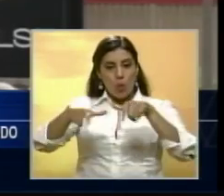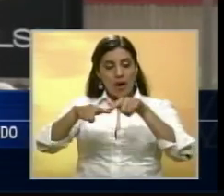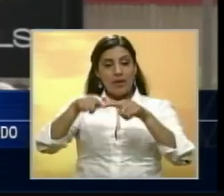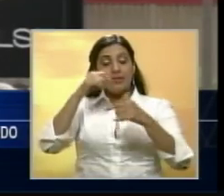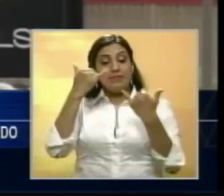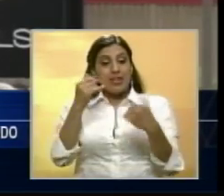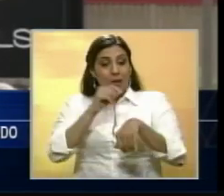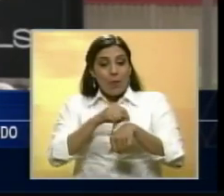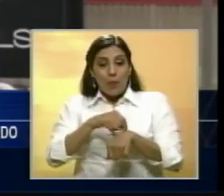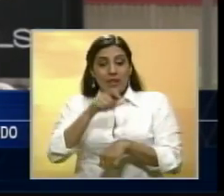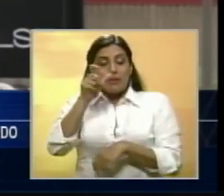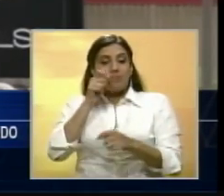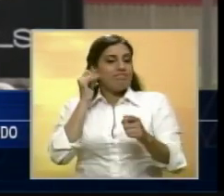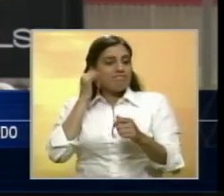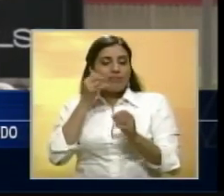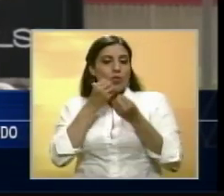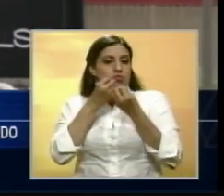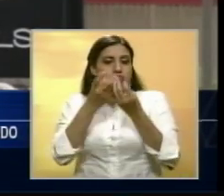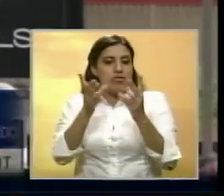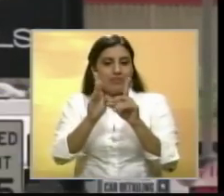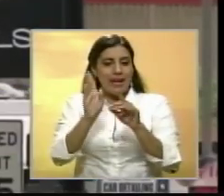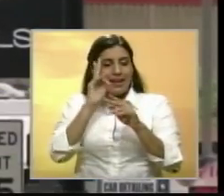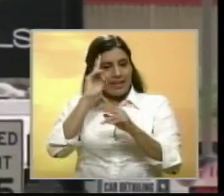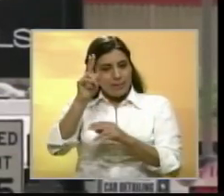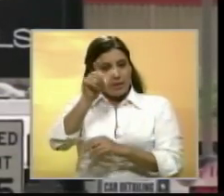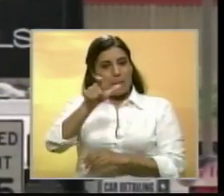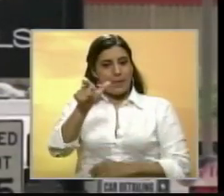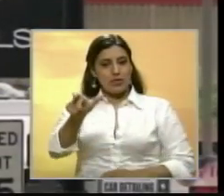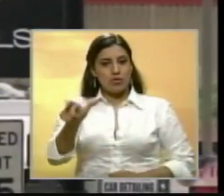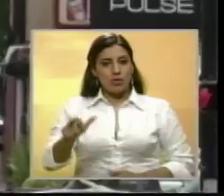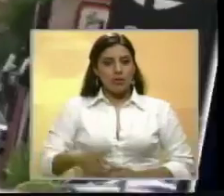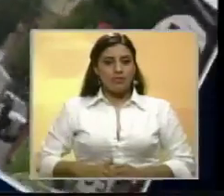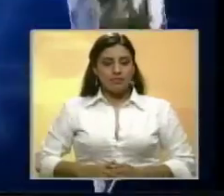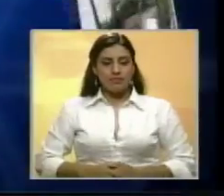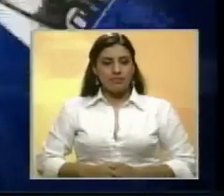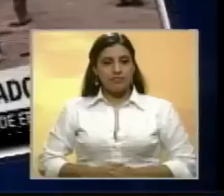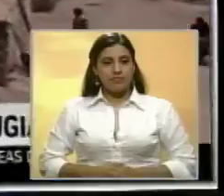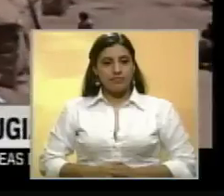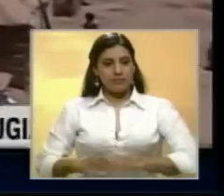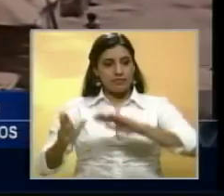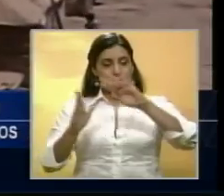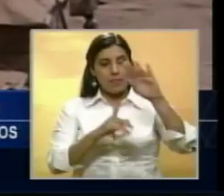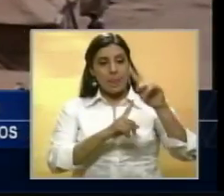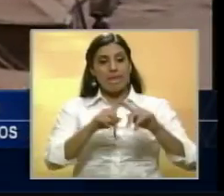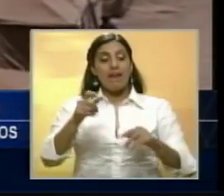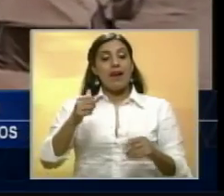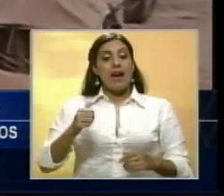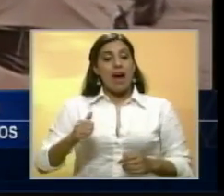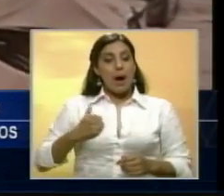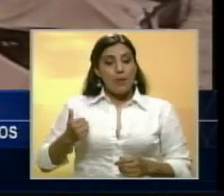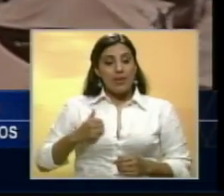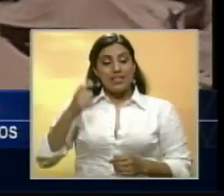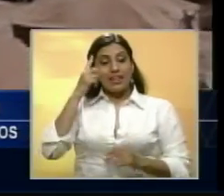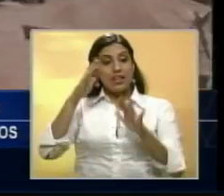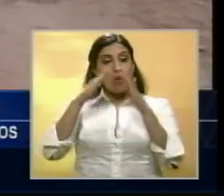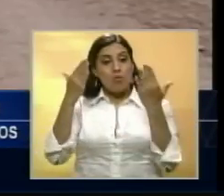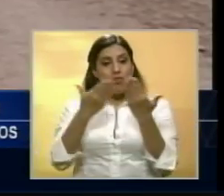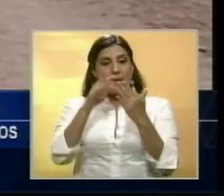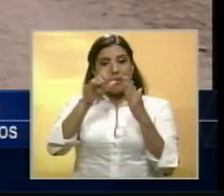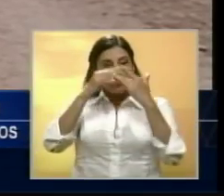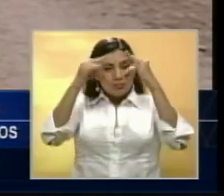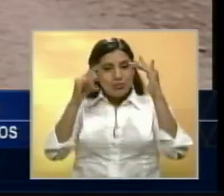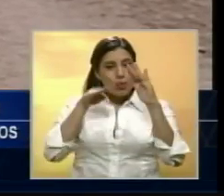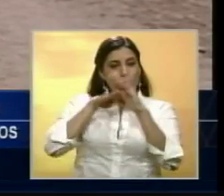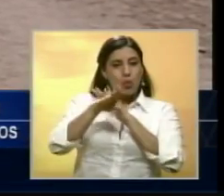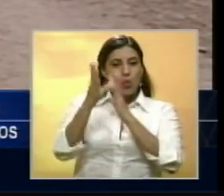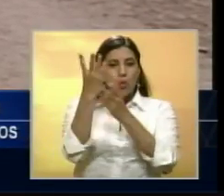Por los momentos, los audios no serán publicados por respeto a las víctimas. Y a propósito del Día Mundial del Refugiado, el